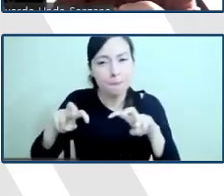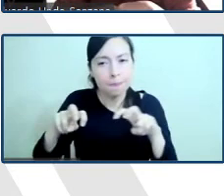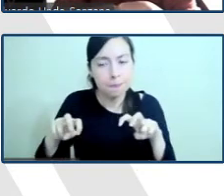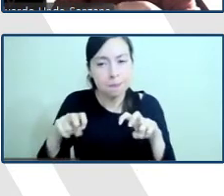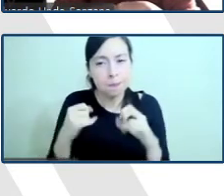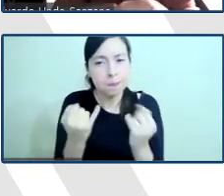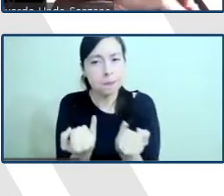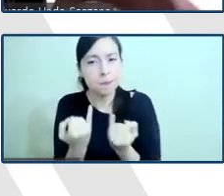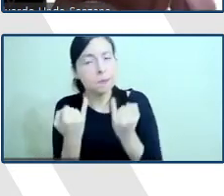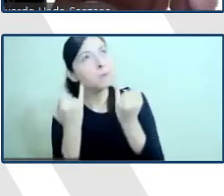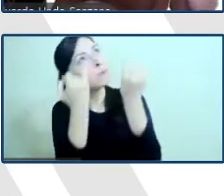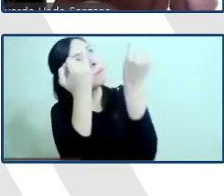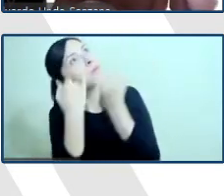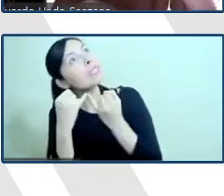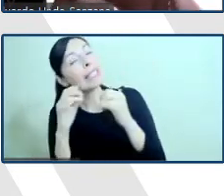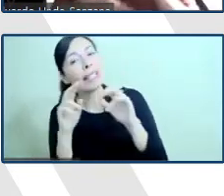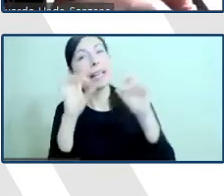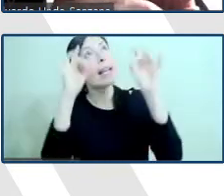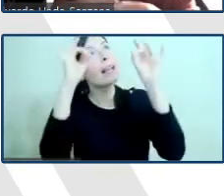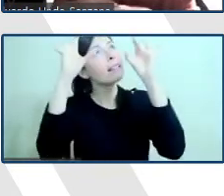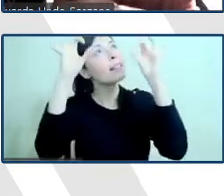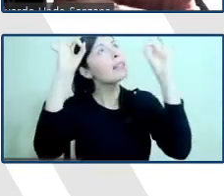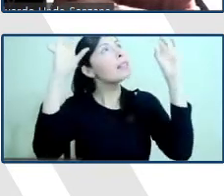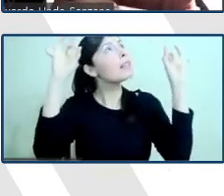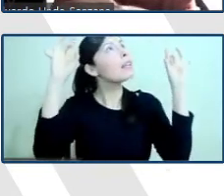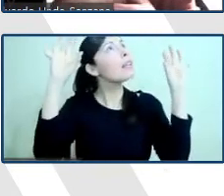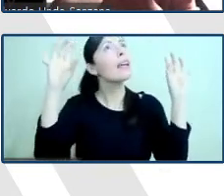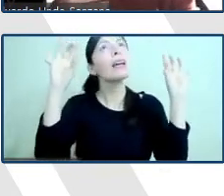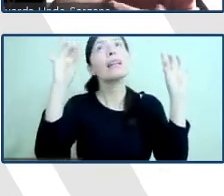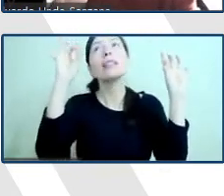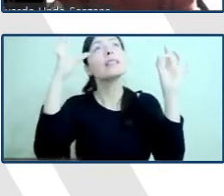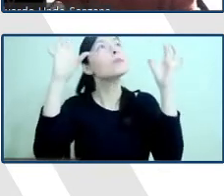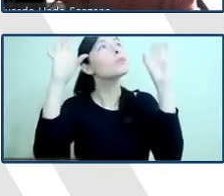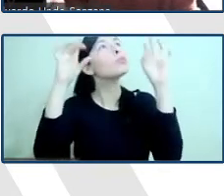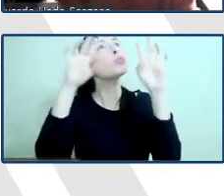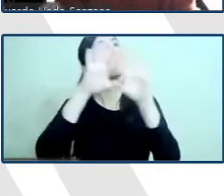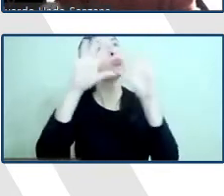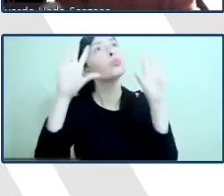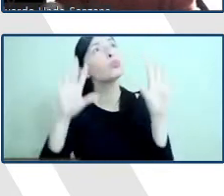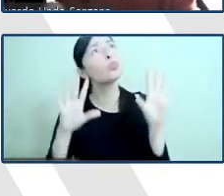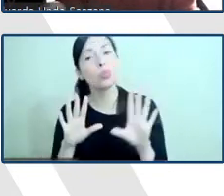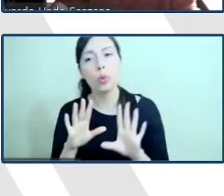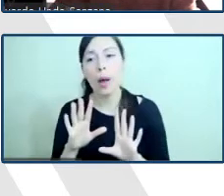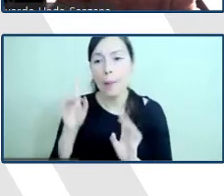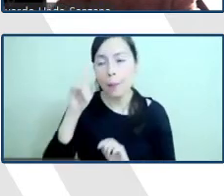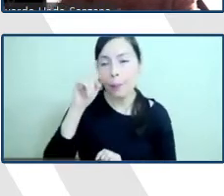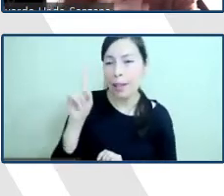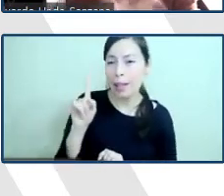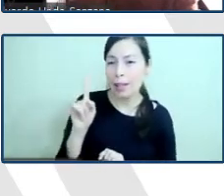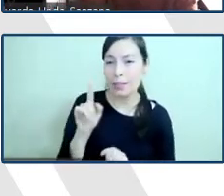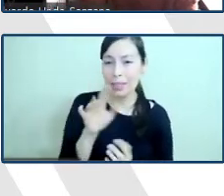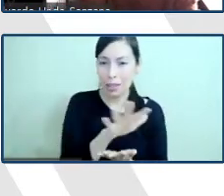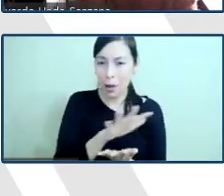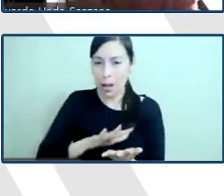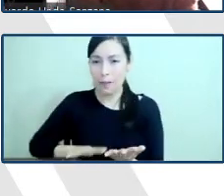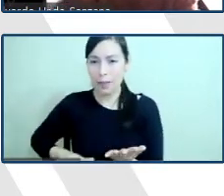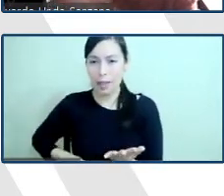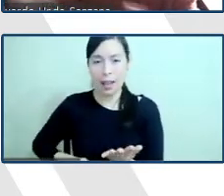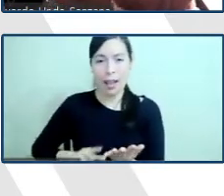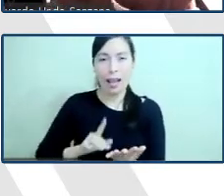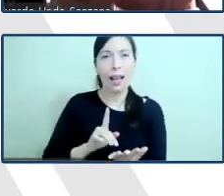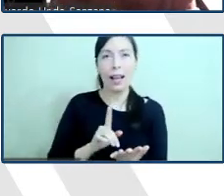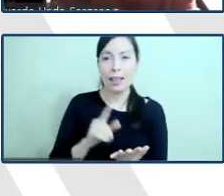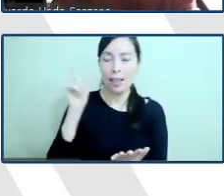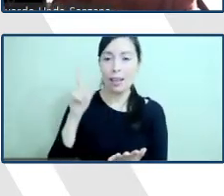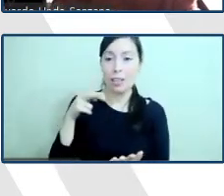de estrellas de todo el cielo, pero que obviamente por limitaciones geográficas, ya que en el hemisferio norte no eran capaces de